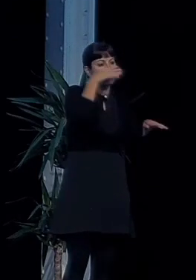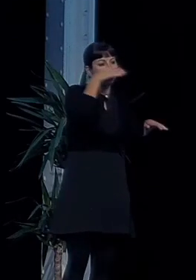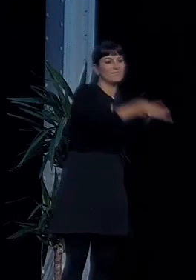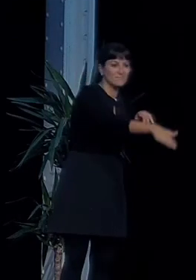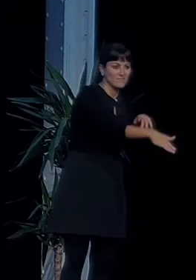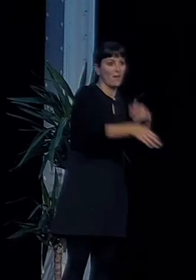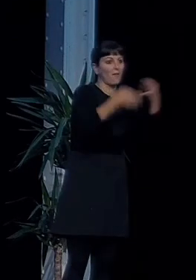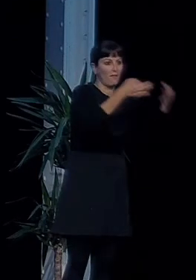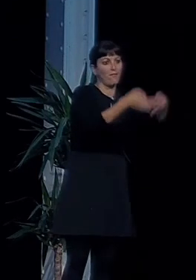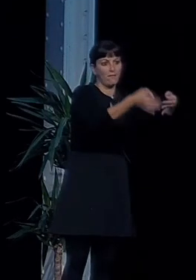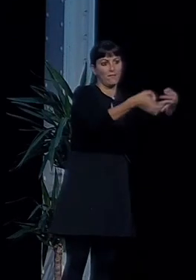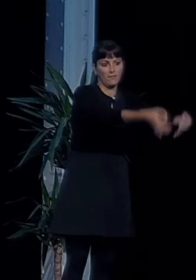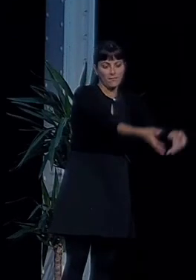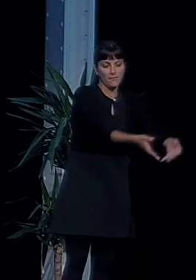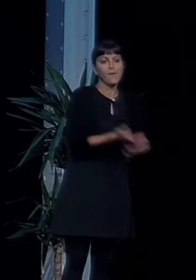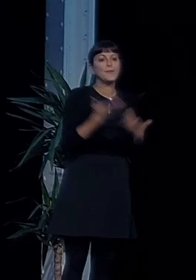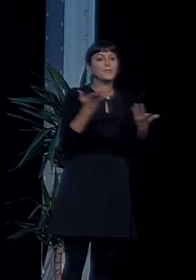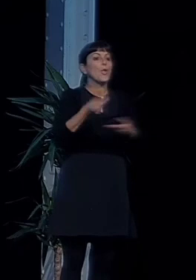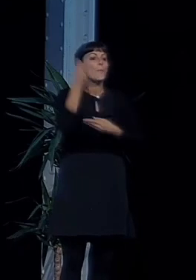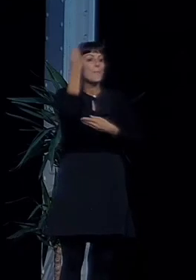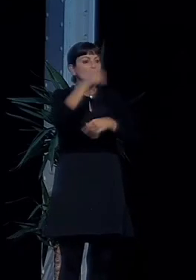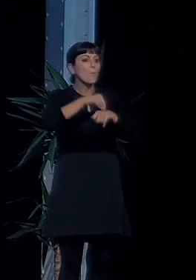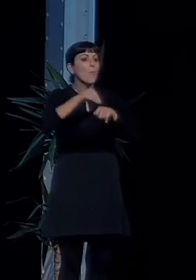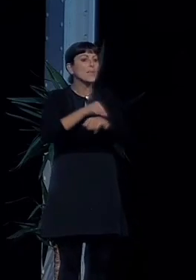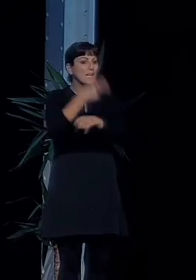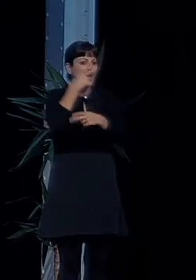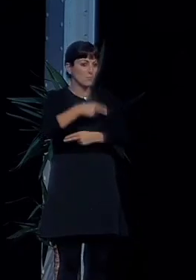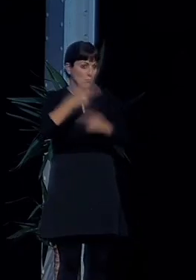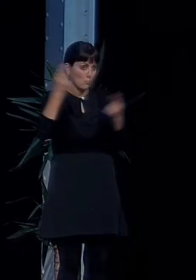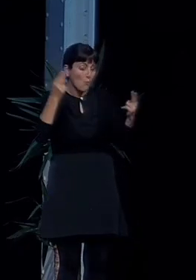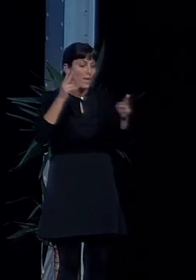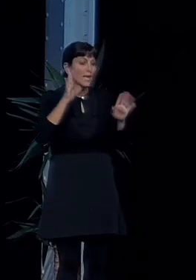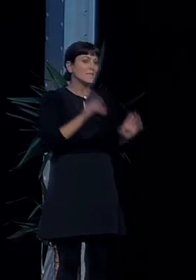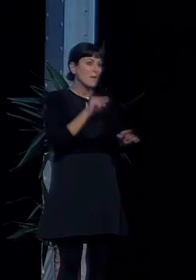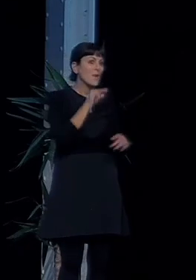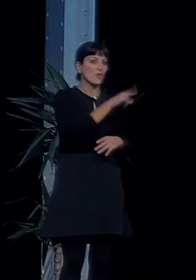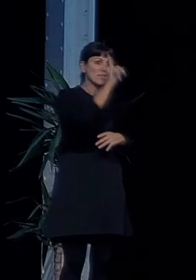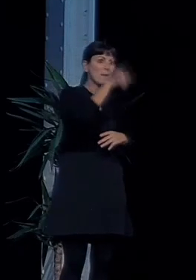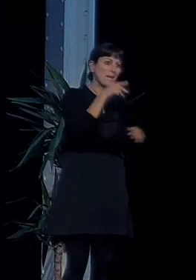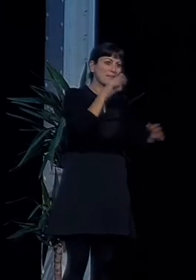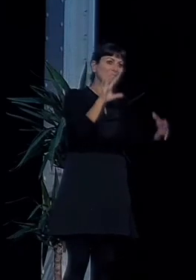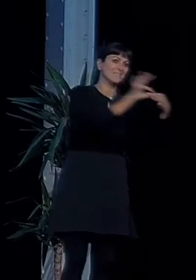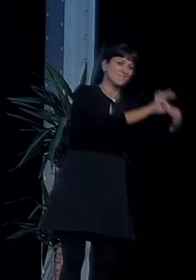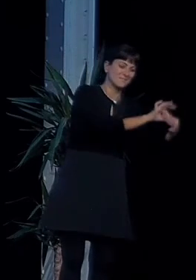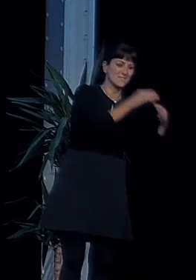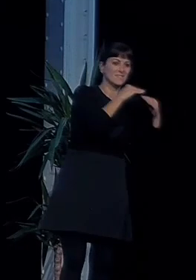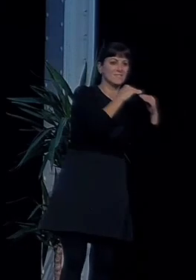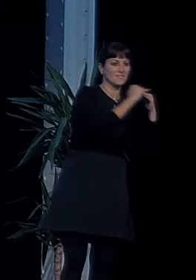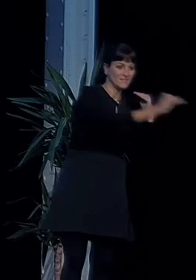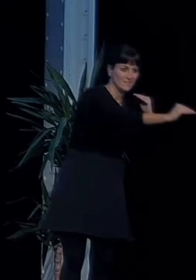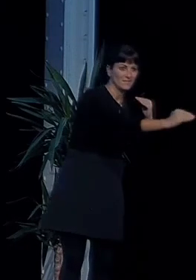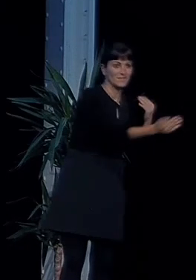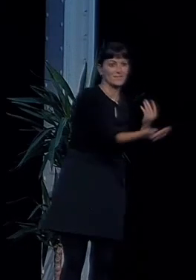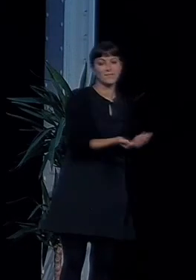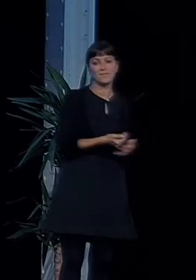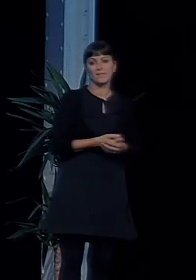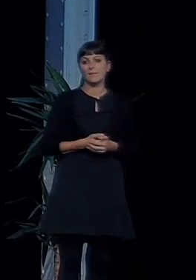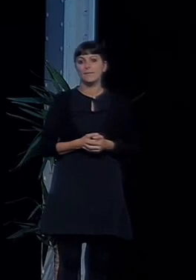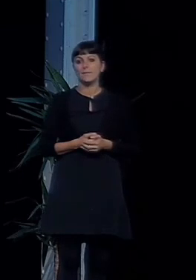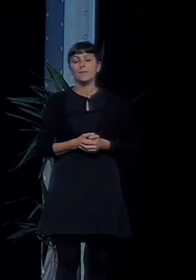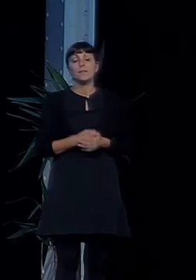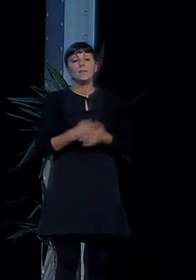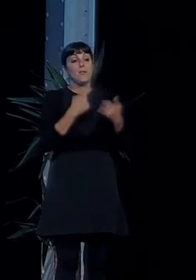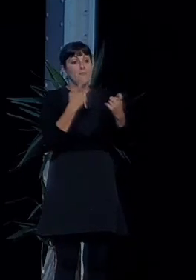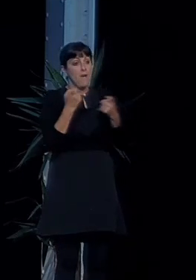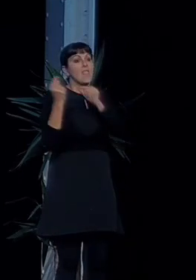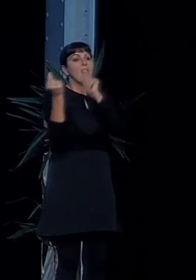decir políticas públicas que a lo mejor ayuden, pero a la vez están perpetuando, ¿no? Como un poco. Ya, lo que pasa es que tendríamos que debatir sobre